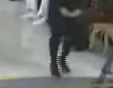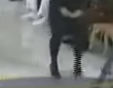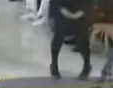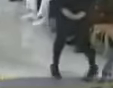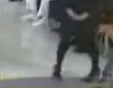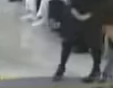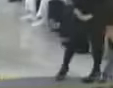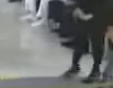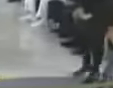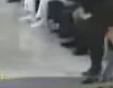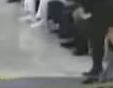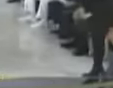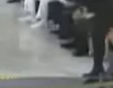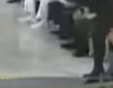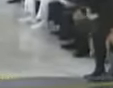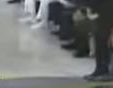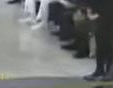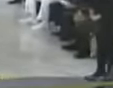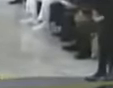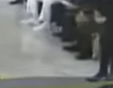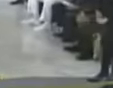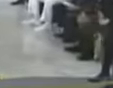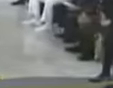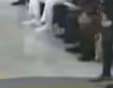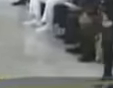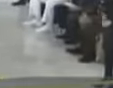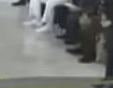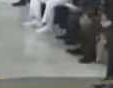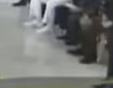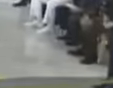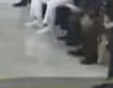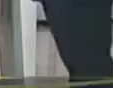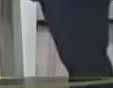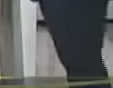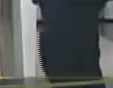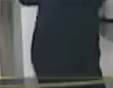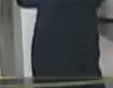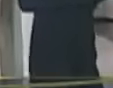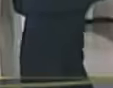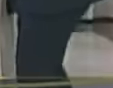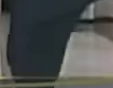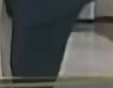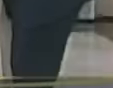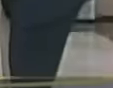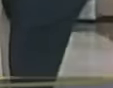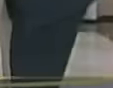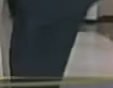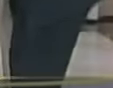Richard Young, ministro de Energía e Industrias Energéticas.